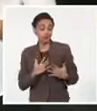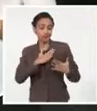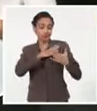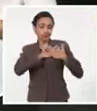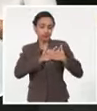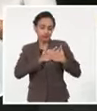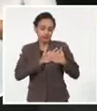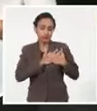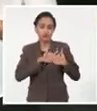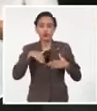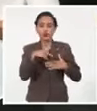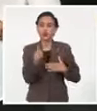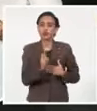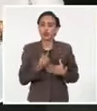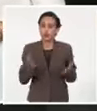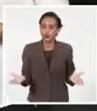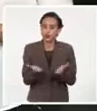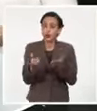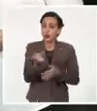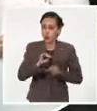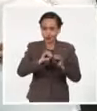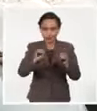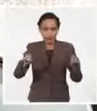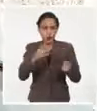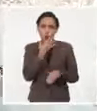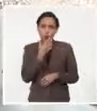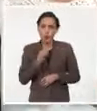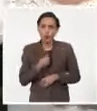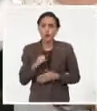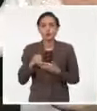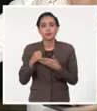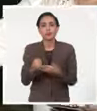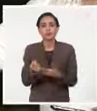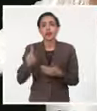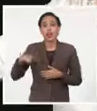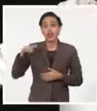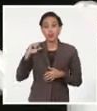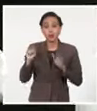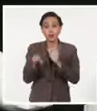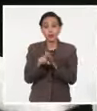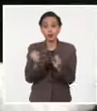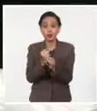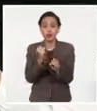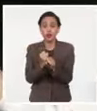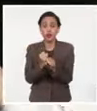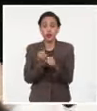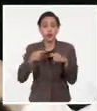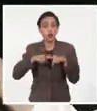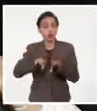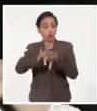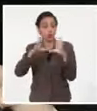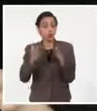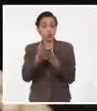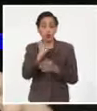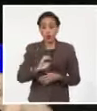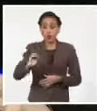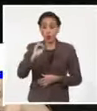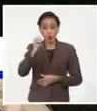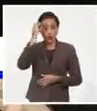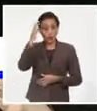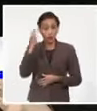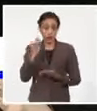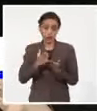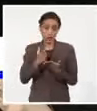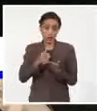hicimos extensiva nuestra convocatoria hacia nuestros jóvenes. Iniciamos ayer un trabajo mancomunado con todas las organizaciones estudiantiles y movimientos